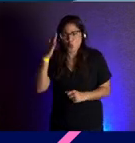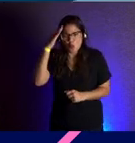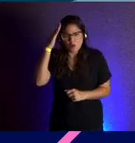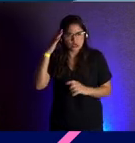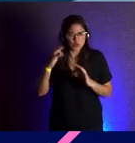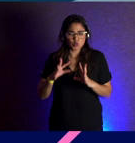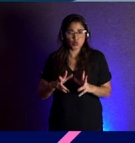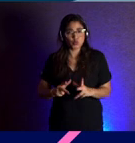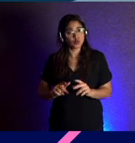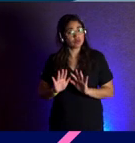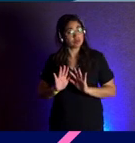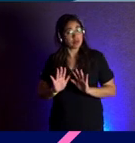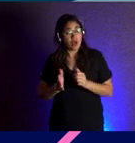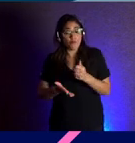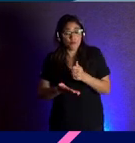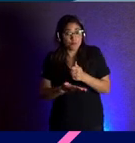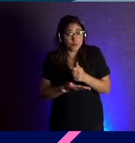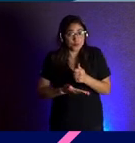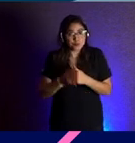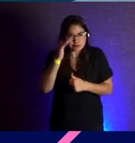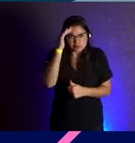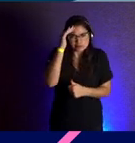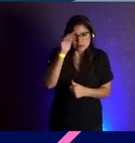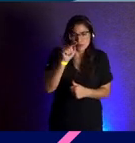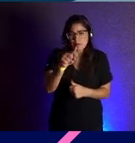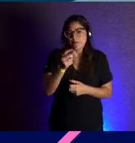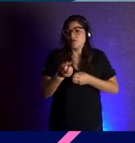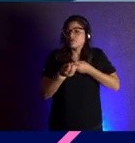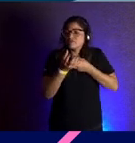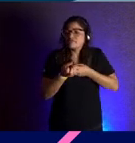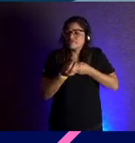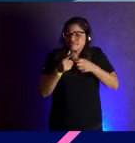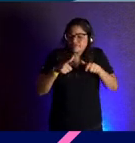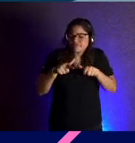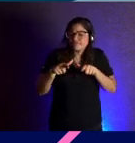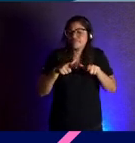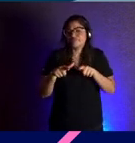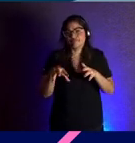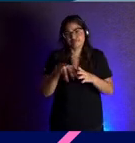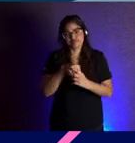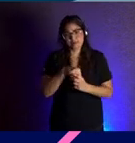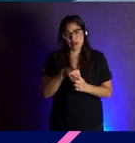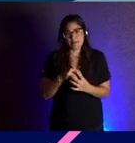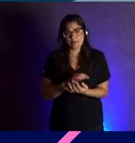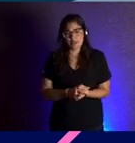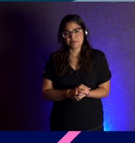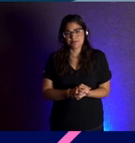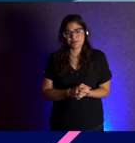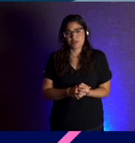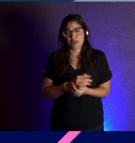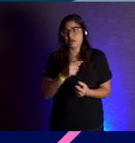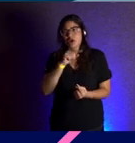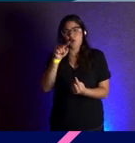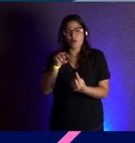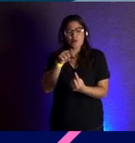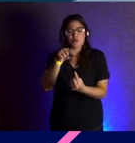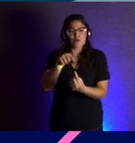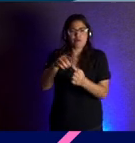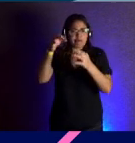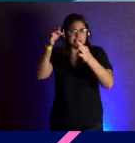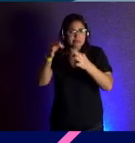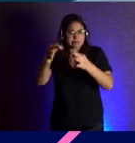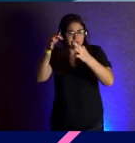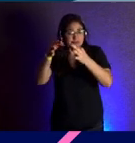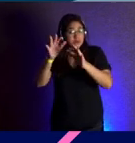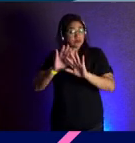datos. Porque los datos, como decía Patrick más temprano, no son tan objetivos como creemos. Aunque el dato esté producido